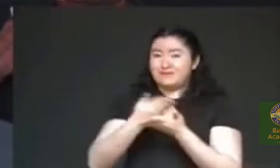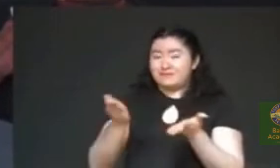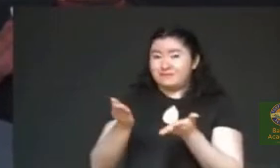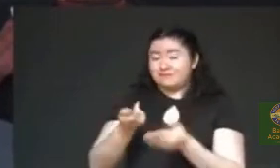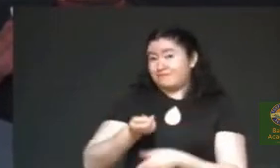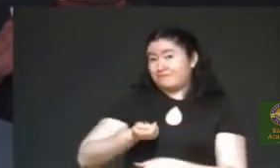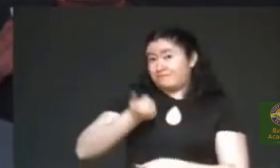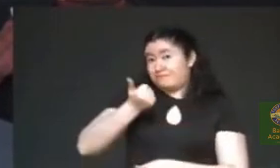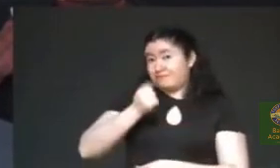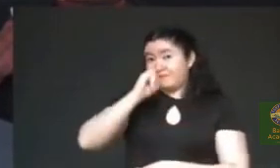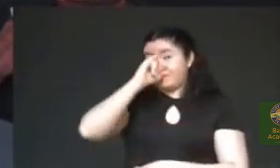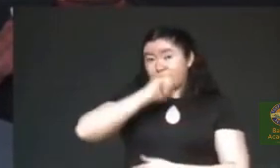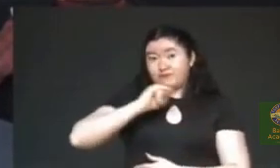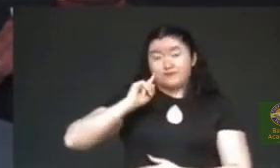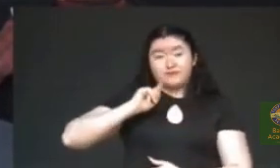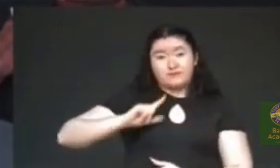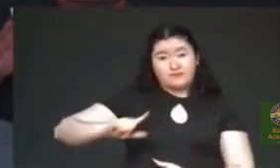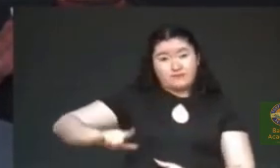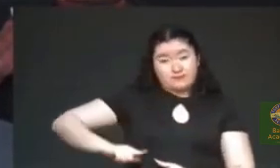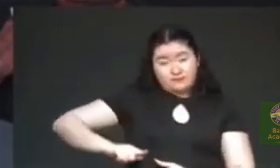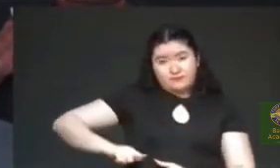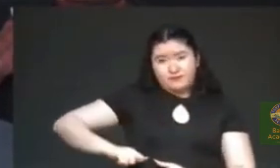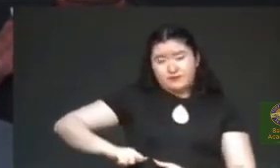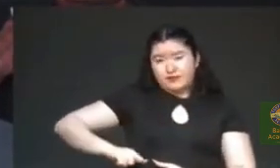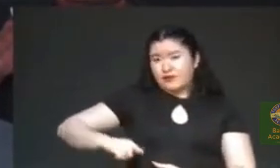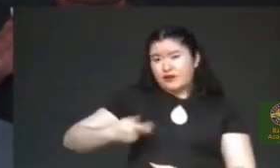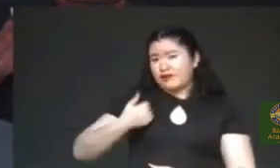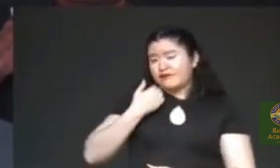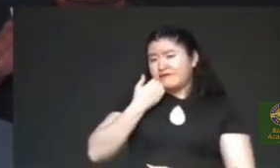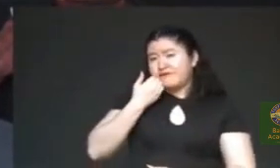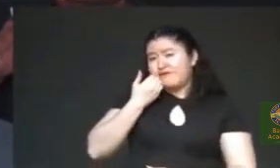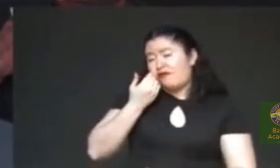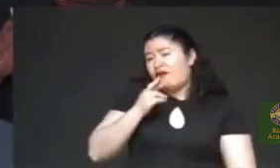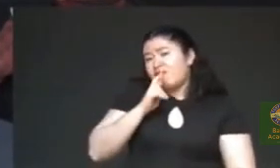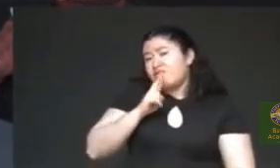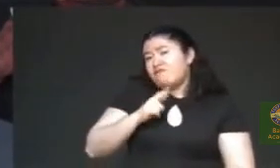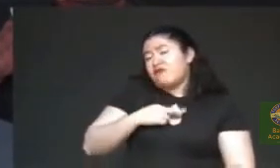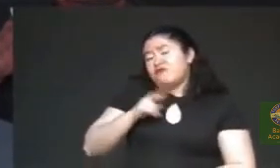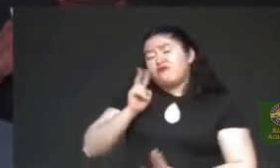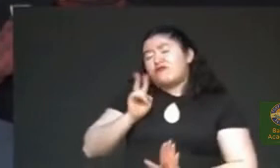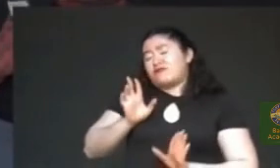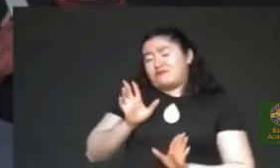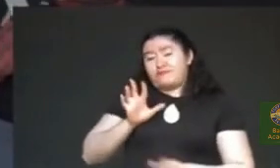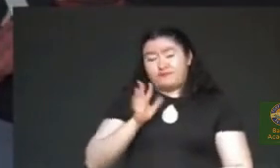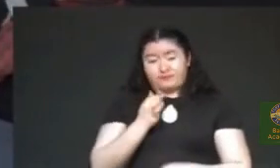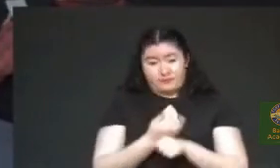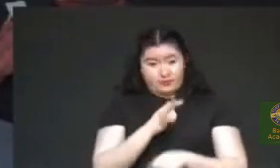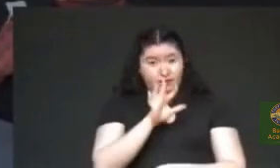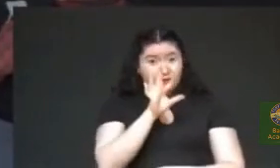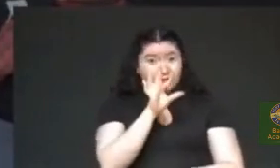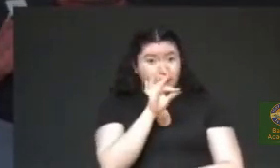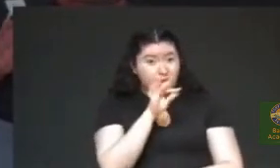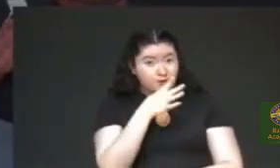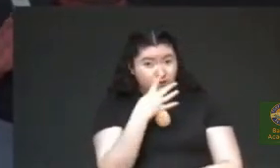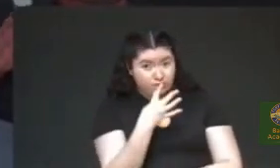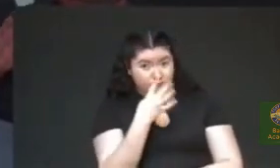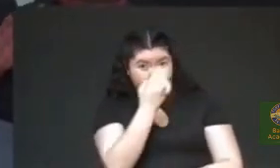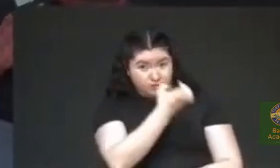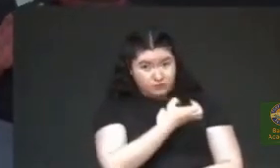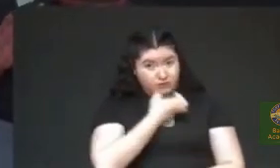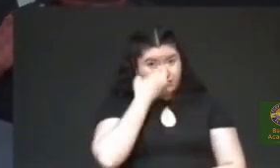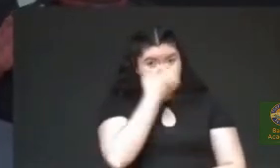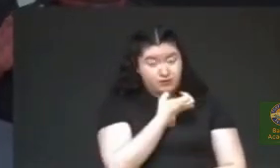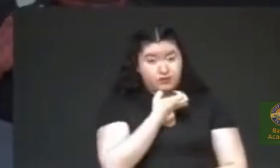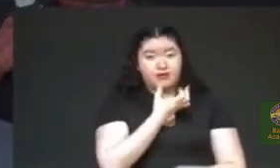gobierno quien me quiera preguntar, responder, perdón, de las 44 escuelas que están en proceso de intervención, ¿hay